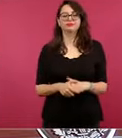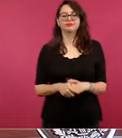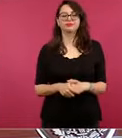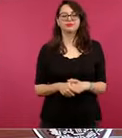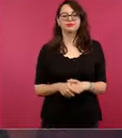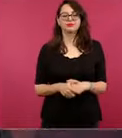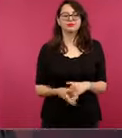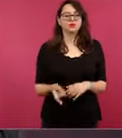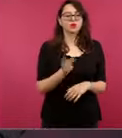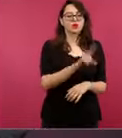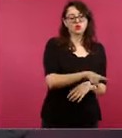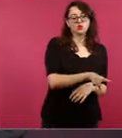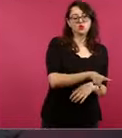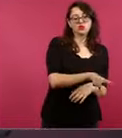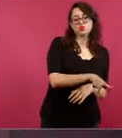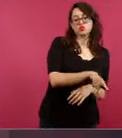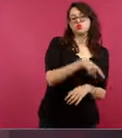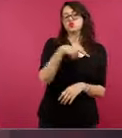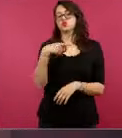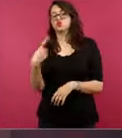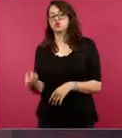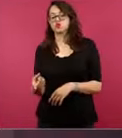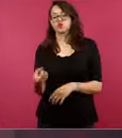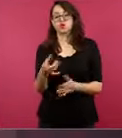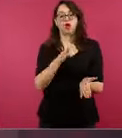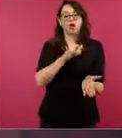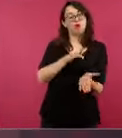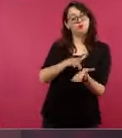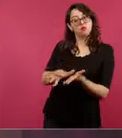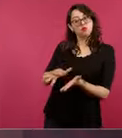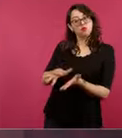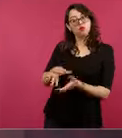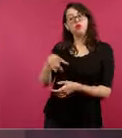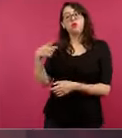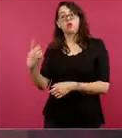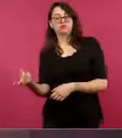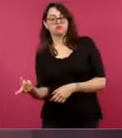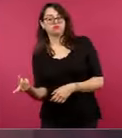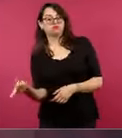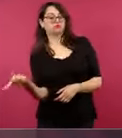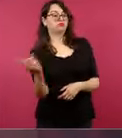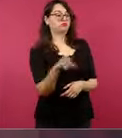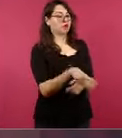Uno le dio el apoyo a otro, y